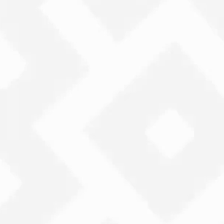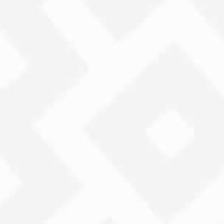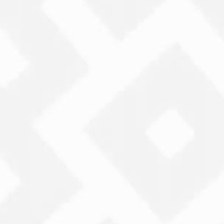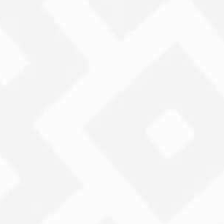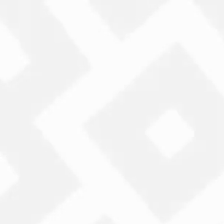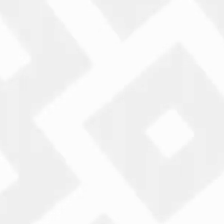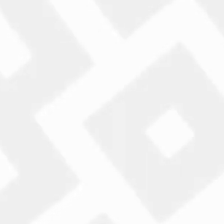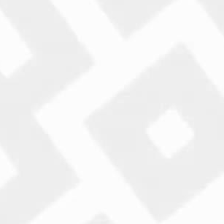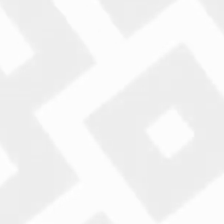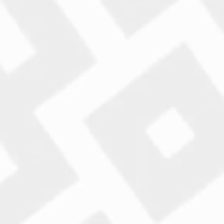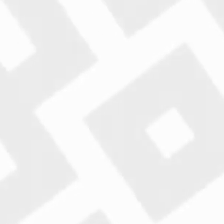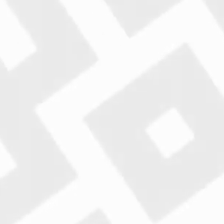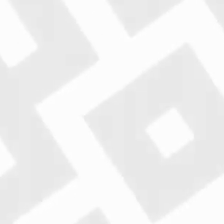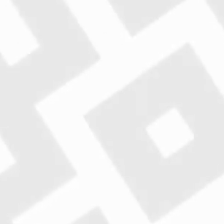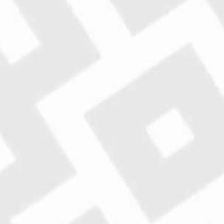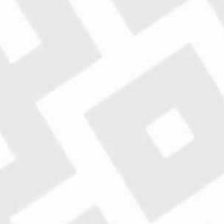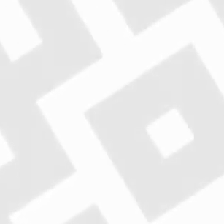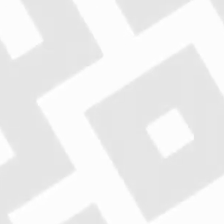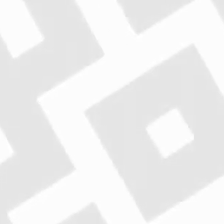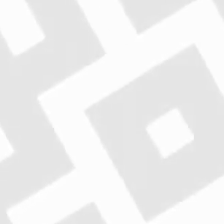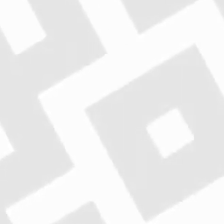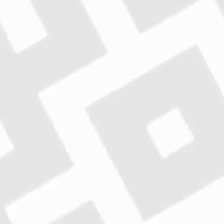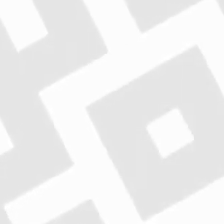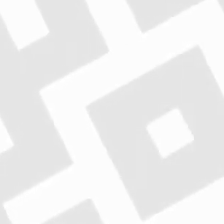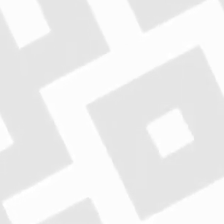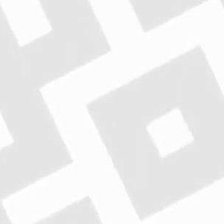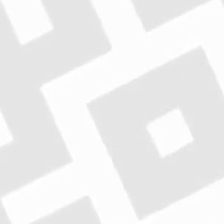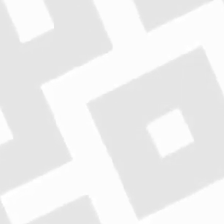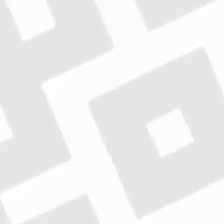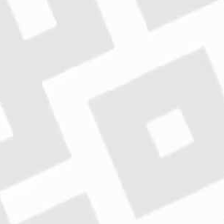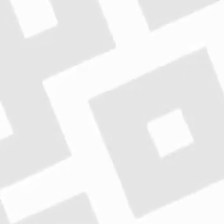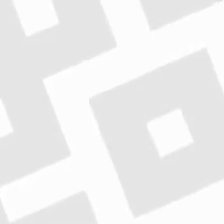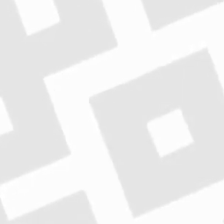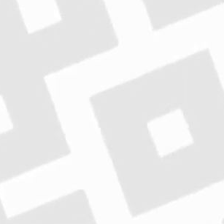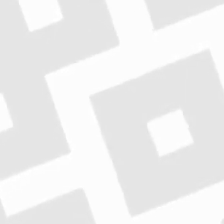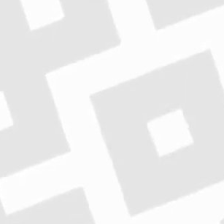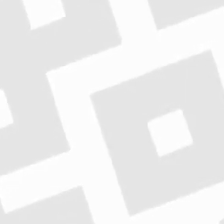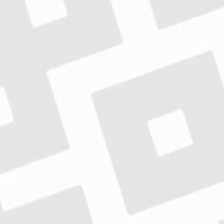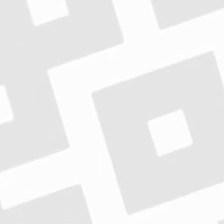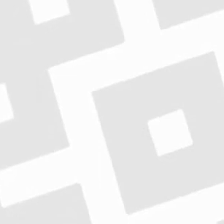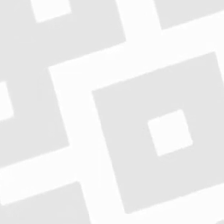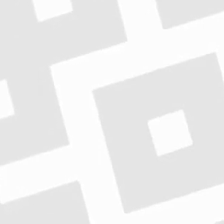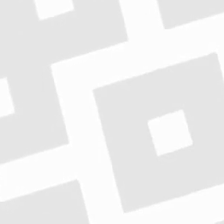Estrategia Estatal contra el Coronavirus. Actualización en Veracruz.